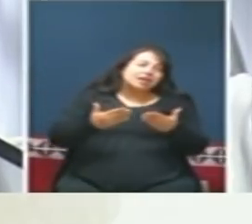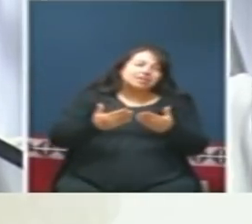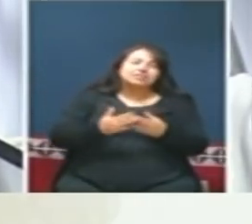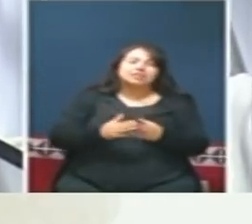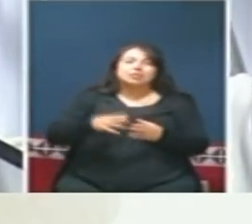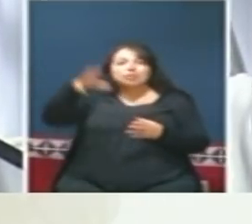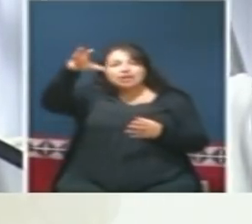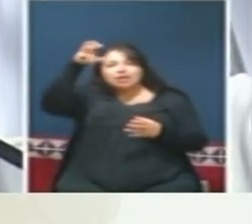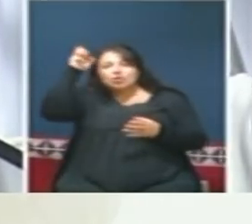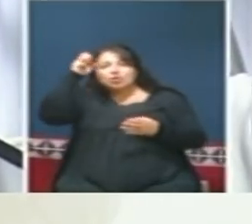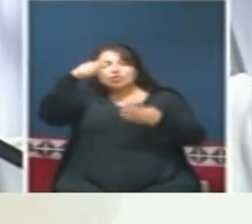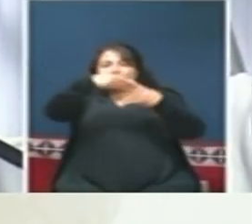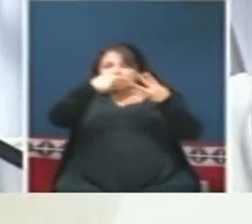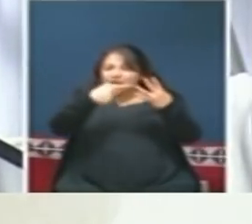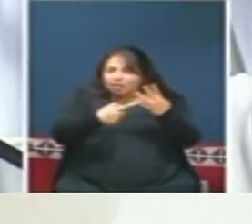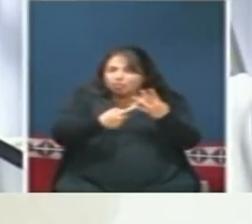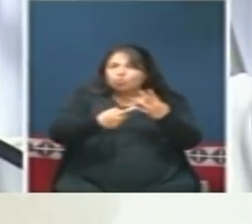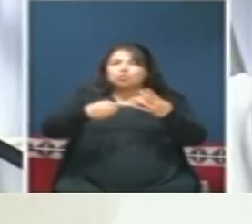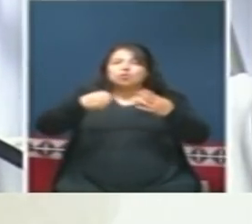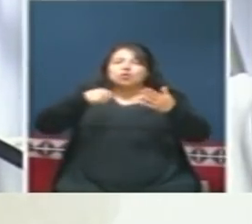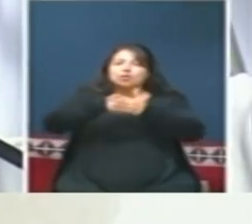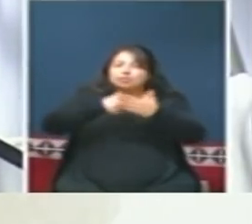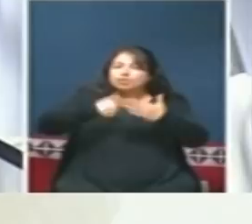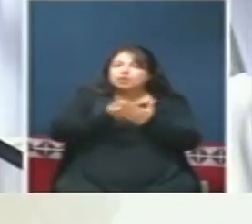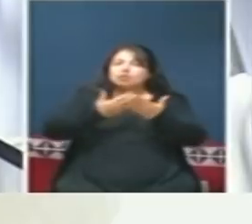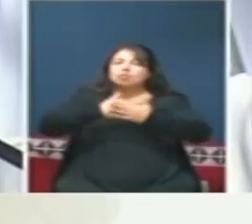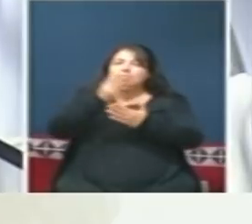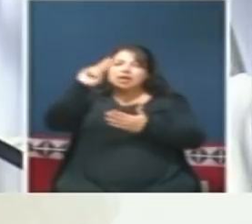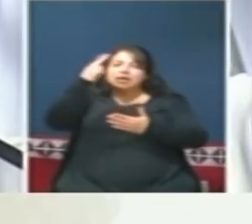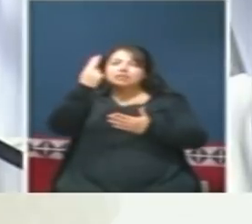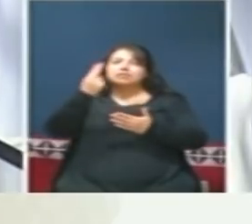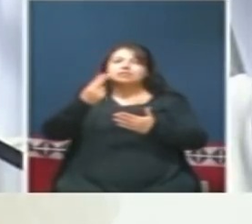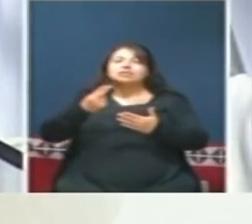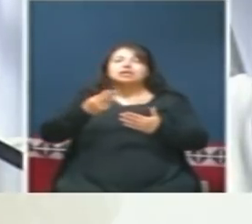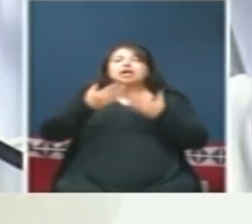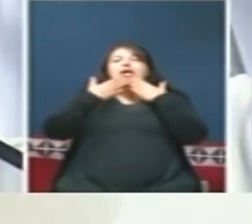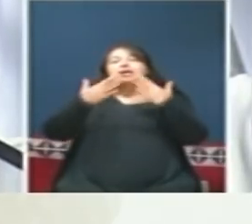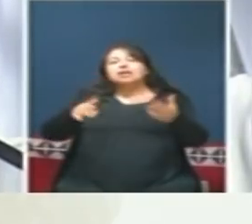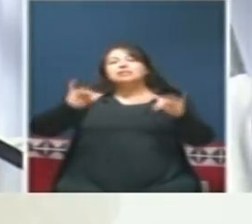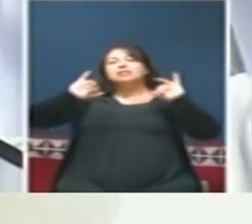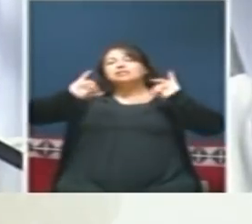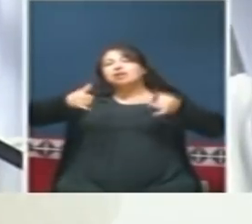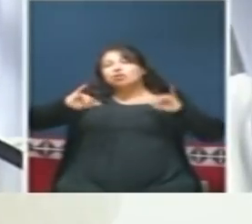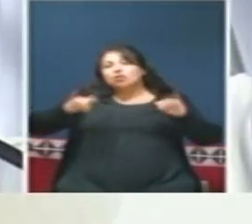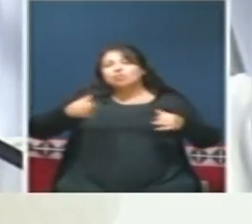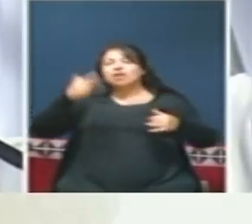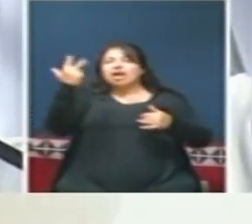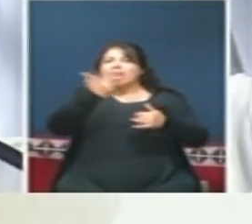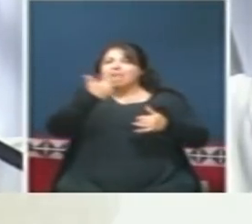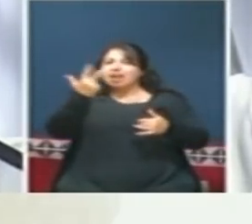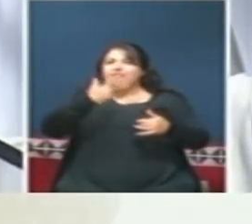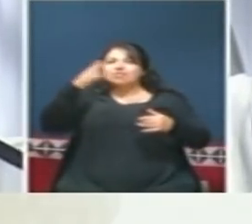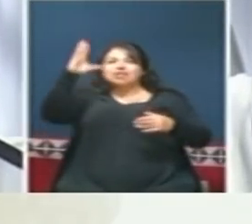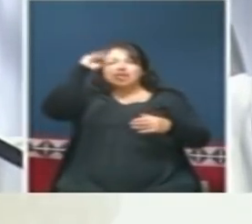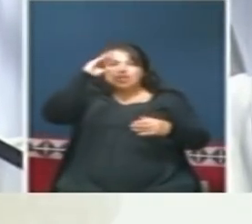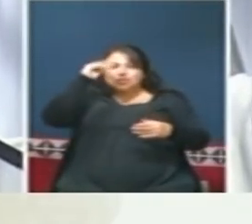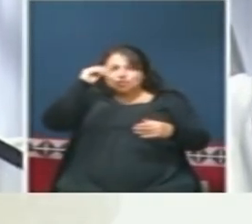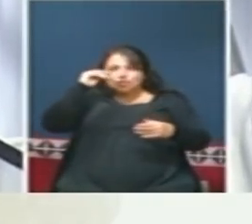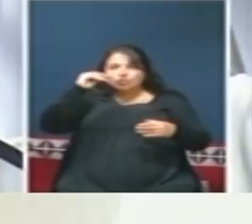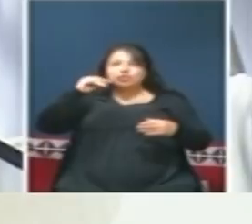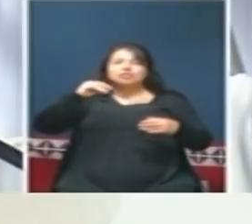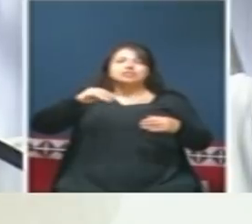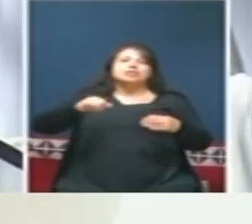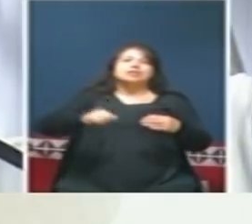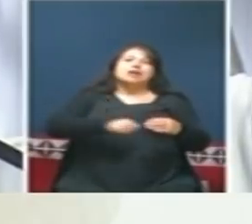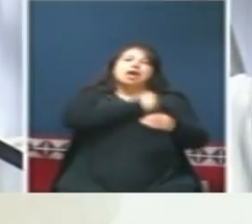tiempo. Gracias a los jóvenes que en las tres vigilias tuvieron un gran protagonismo y